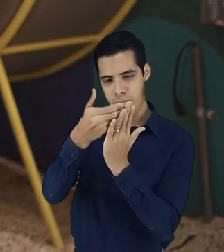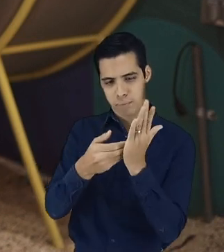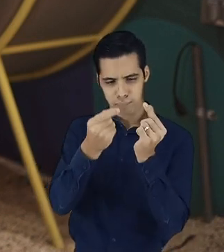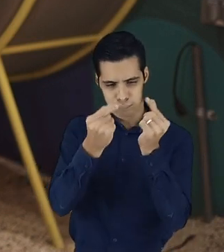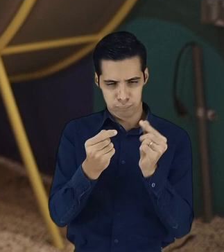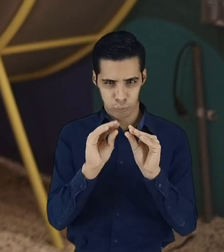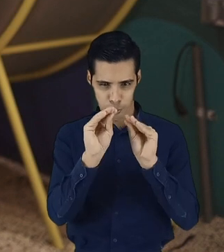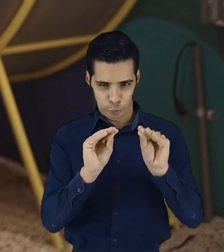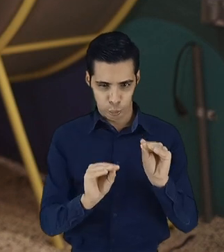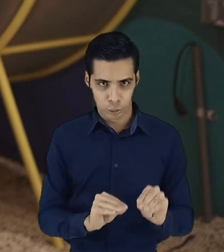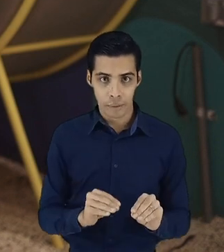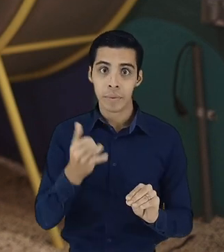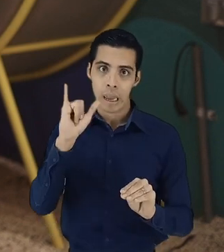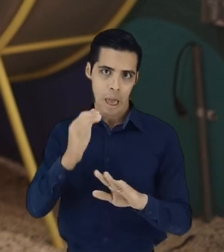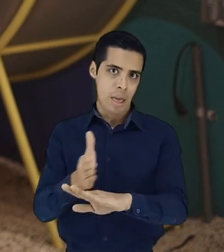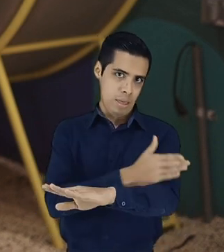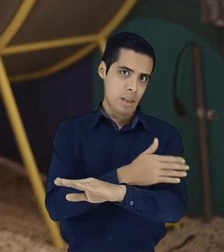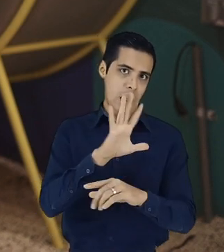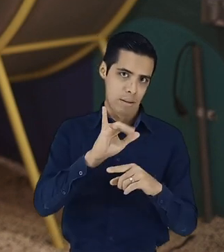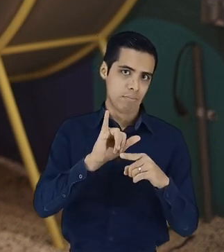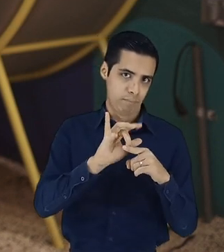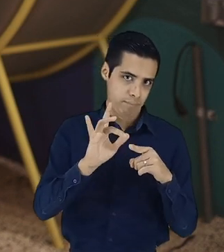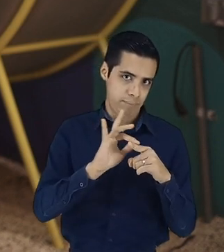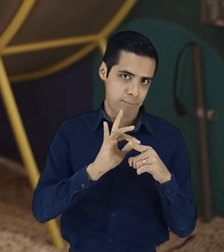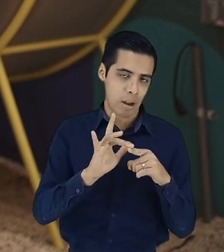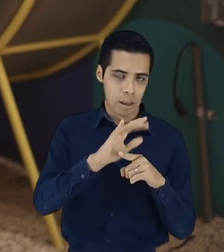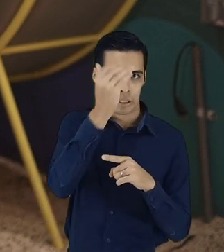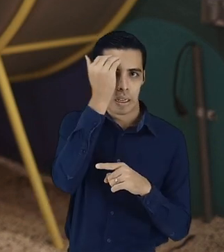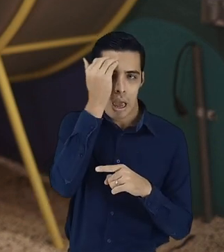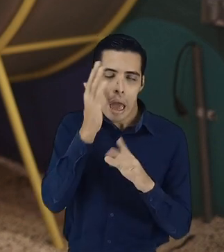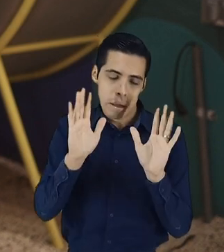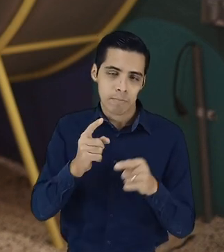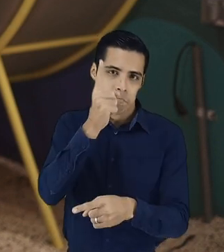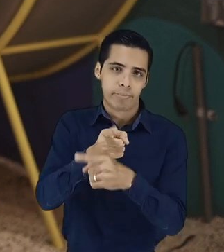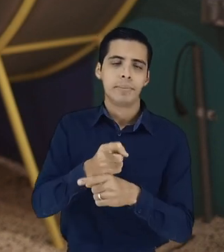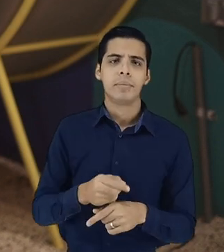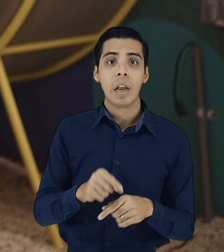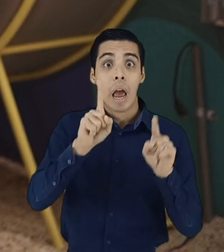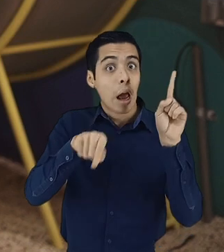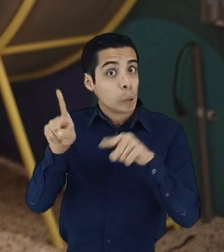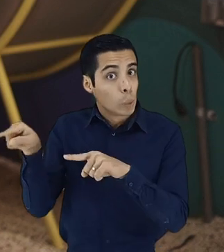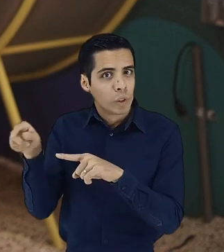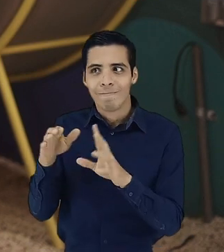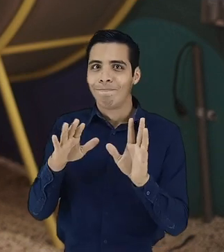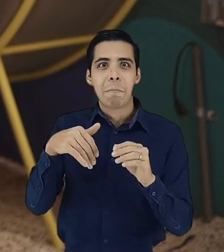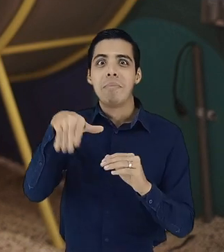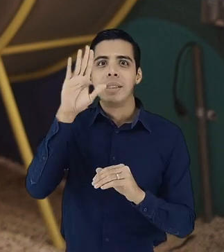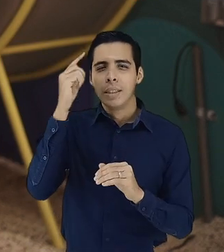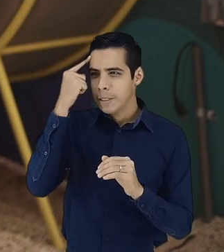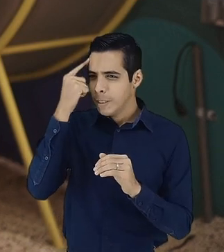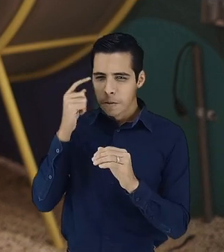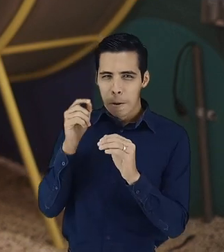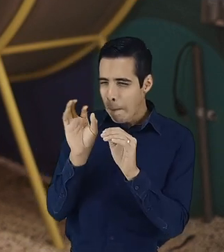basado en cosas que ya sucedieron y que sabes que efectivamente son así. Hay personas que son un poco más cuadradas y les